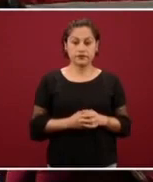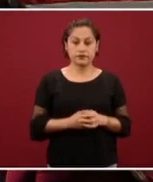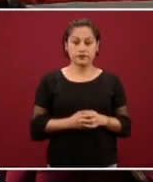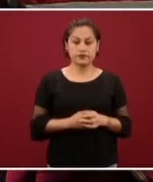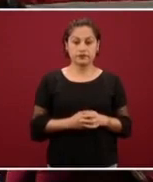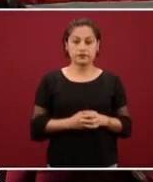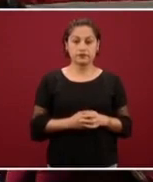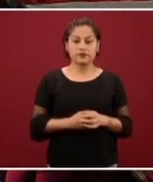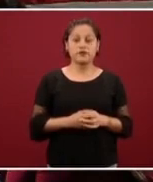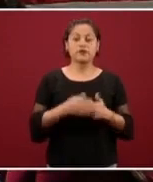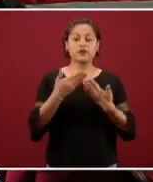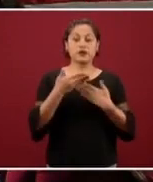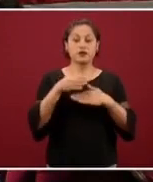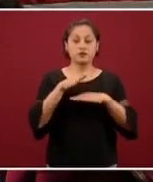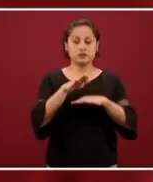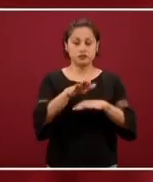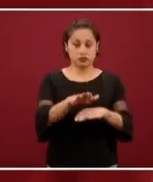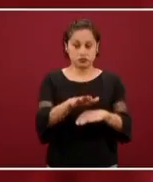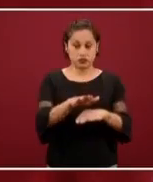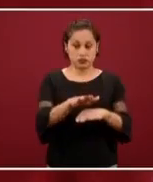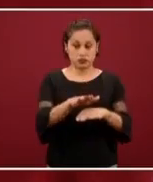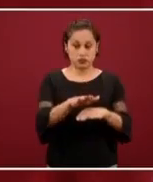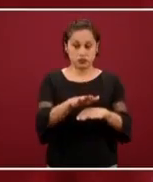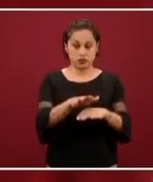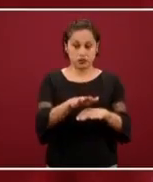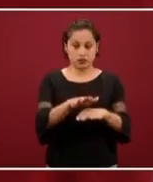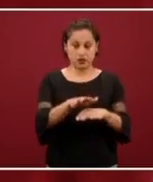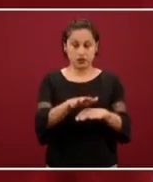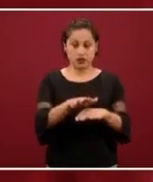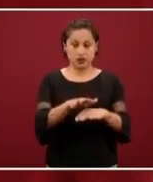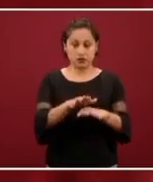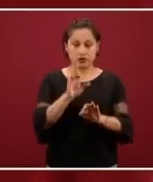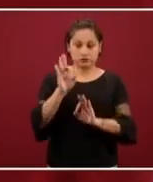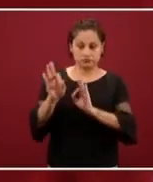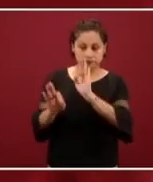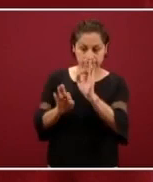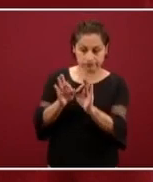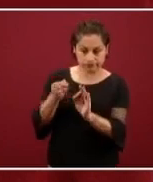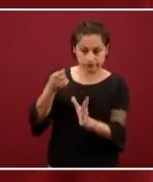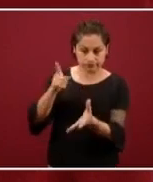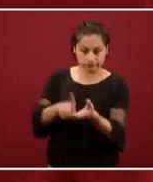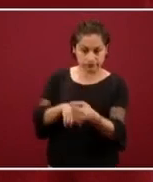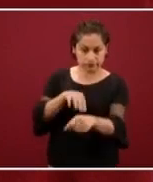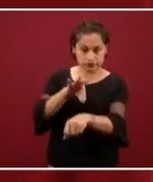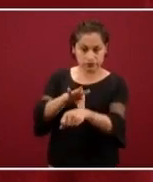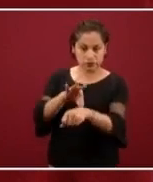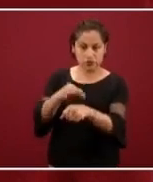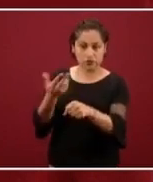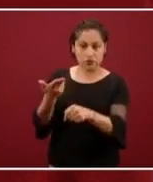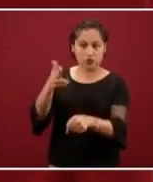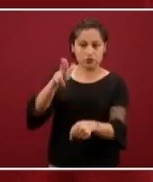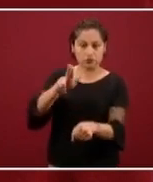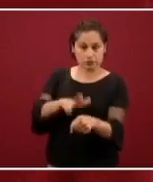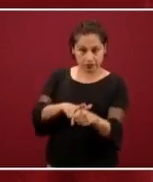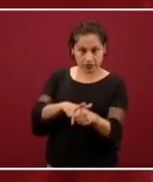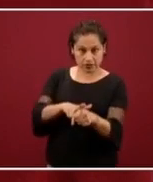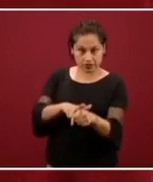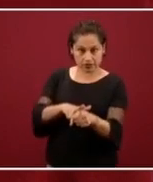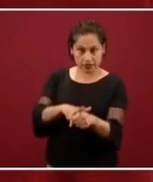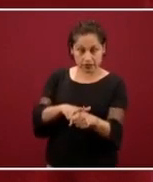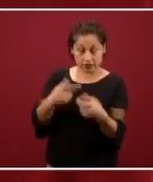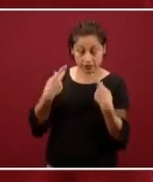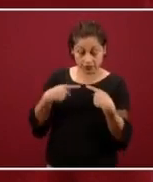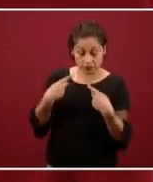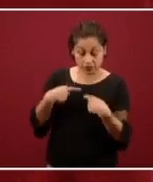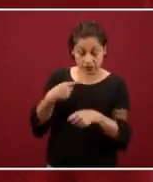En cuestión de la atención médica que comentamos, pues de hospitalizados graves,